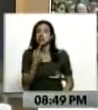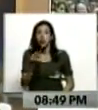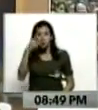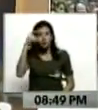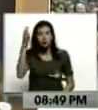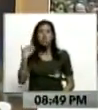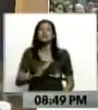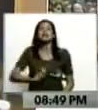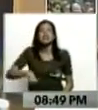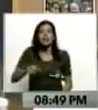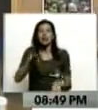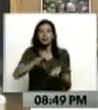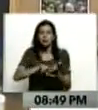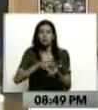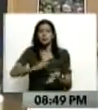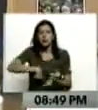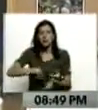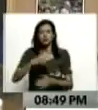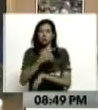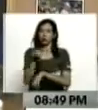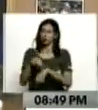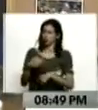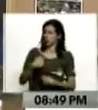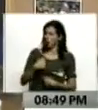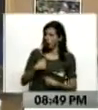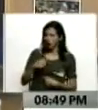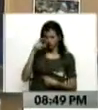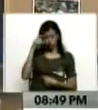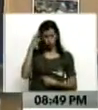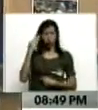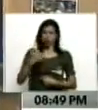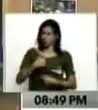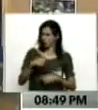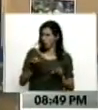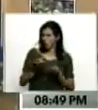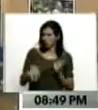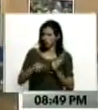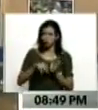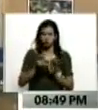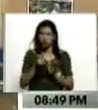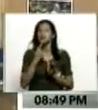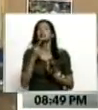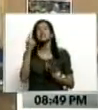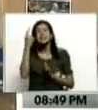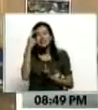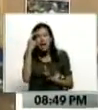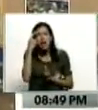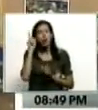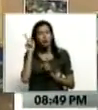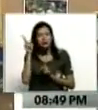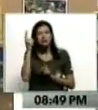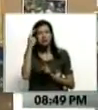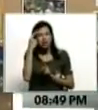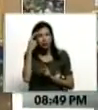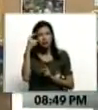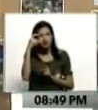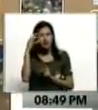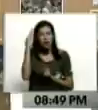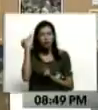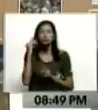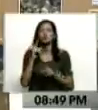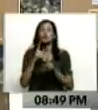él quería ser presidente otra vez verdad Y dijo No yo no yo fui electo por una sola vez pero él sabía